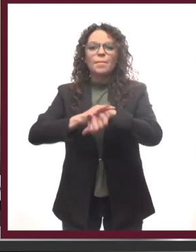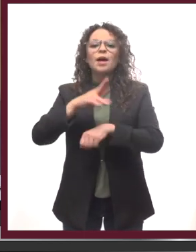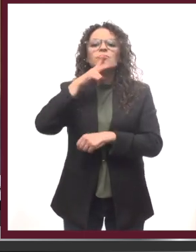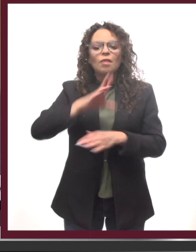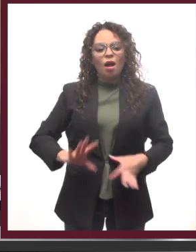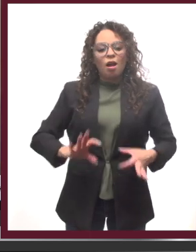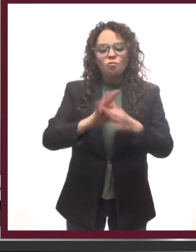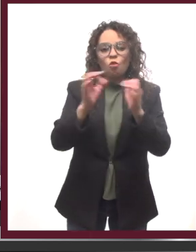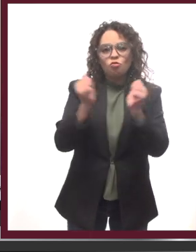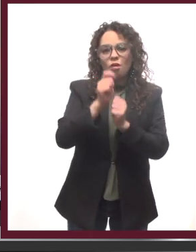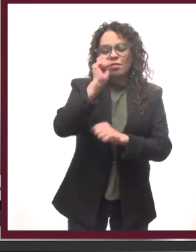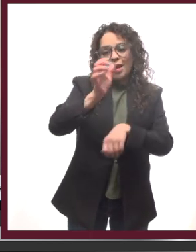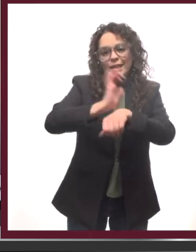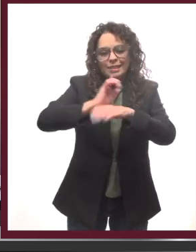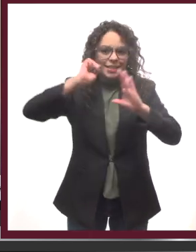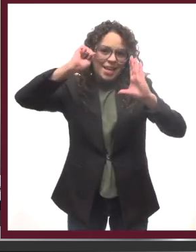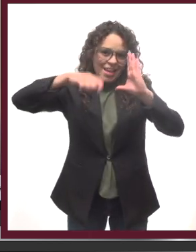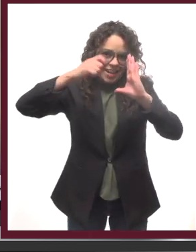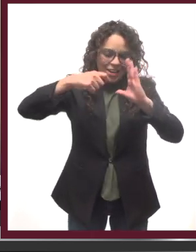lenguaje cinematográfico.